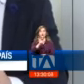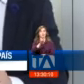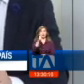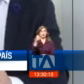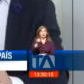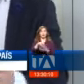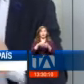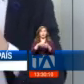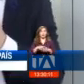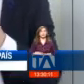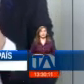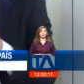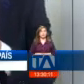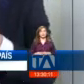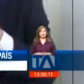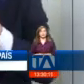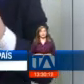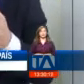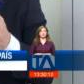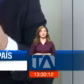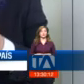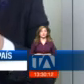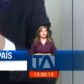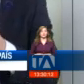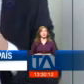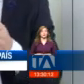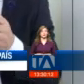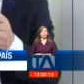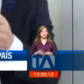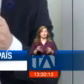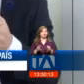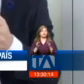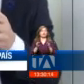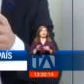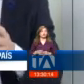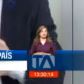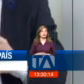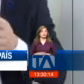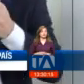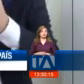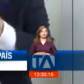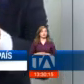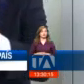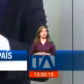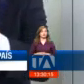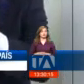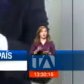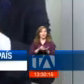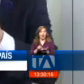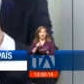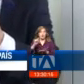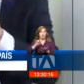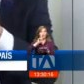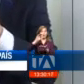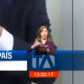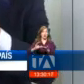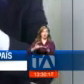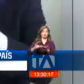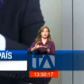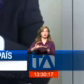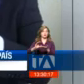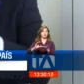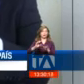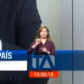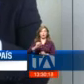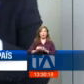dólares que tienen un mecanismo que es empezar y pagar una parte y la otra